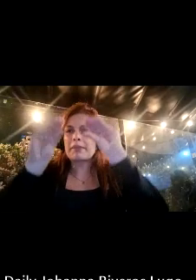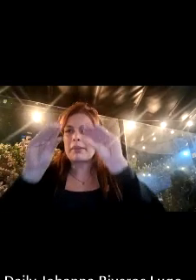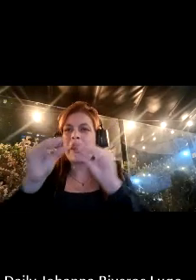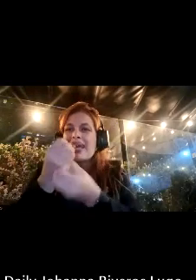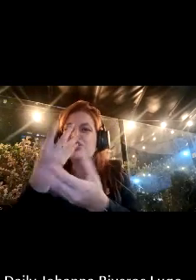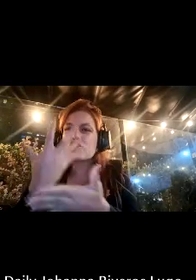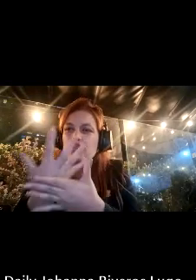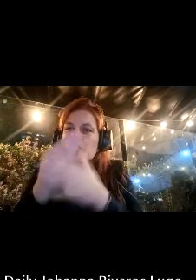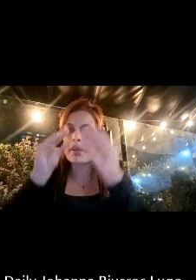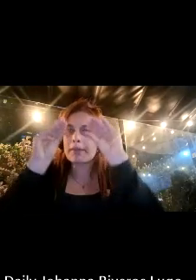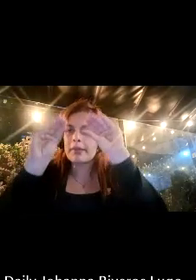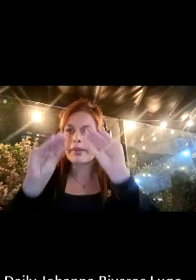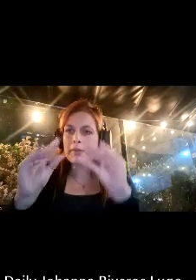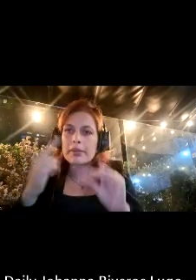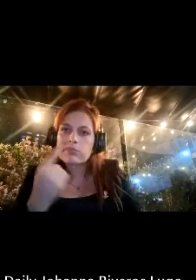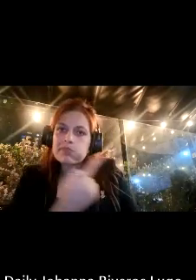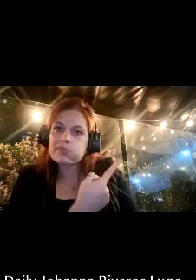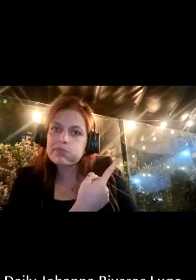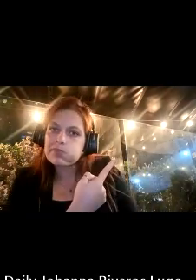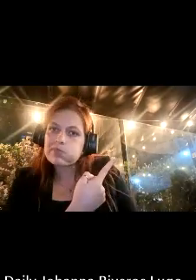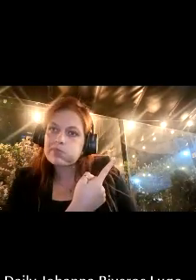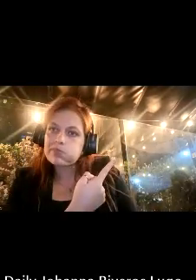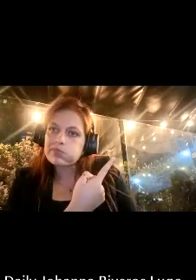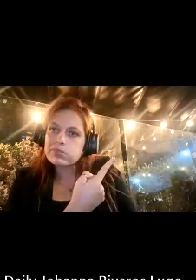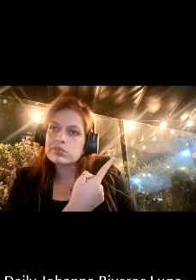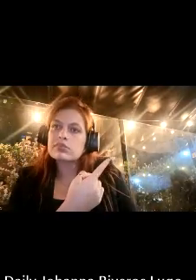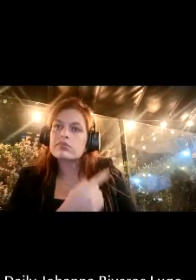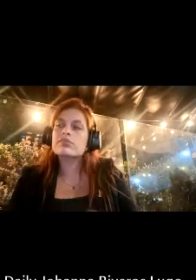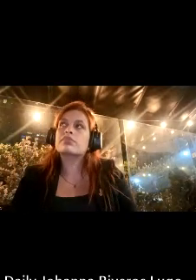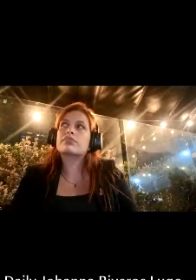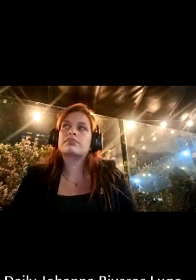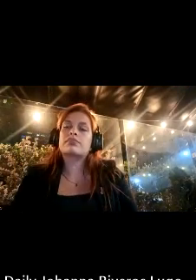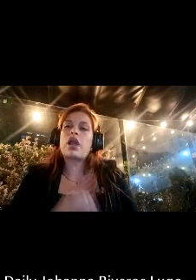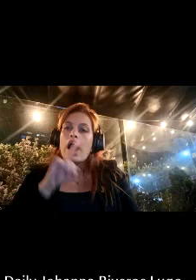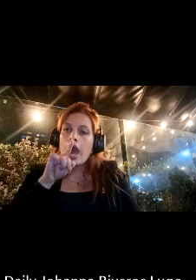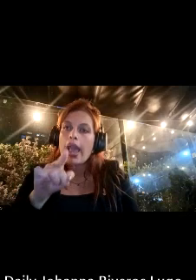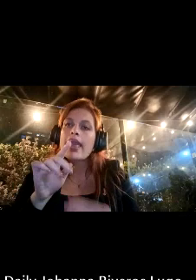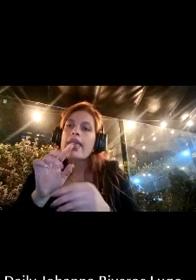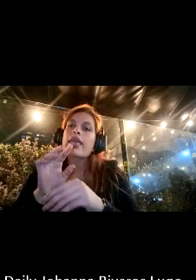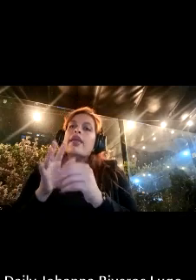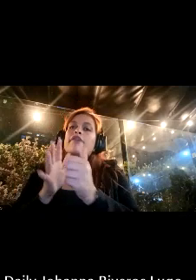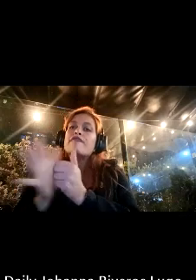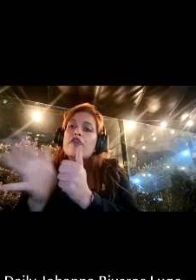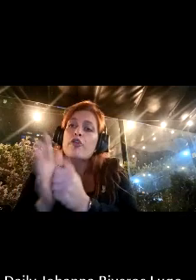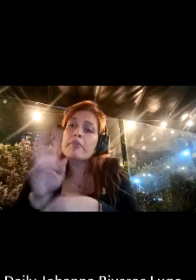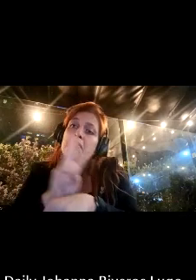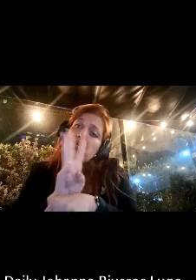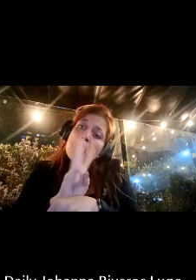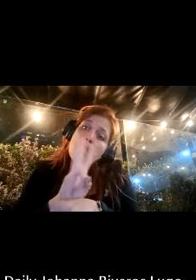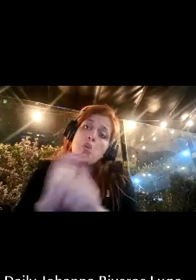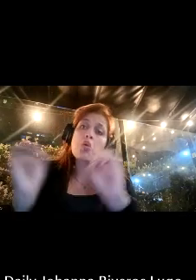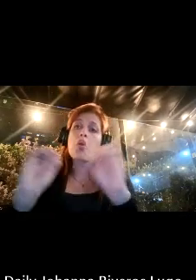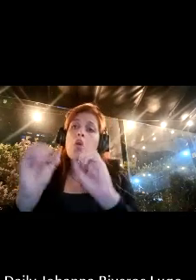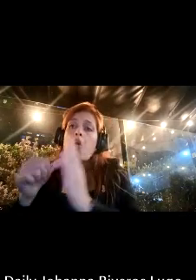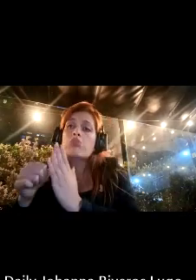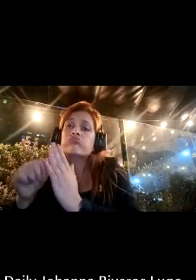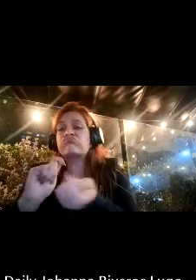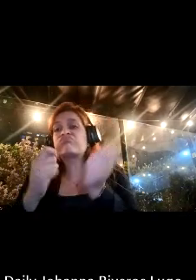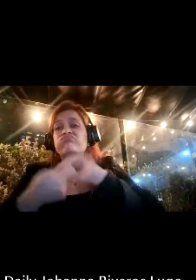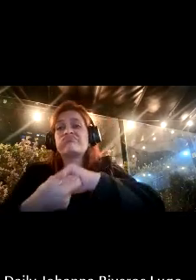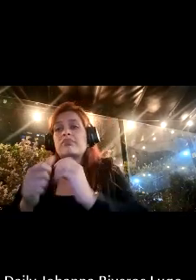de errores y la conclusión. Es un informe en Word o PDF. No sé si hay alguna duda, pregunta,